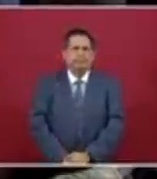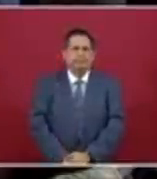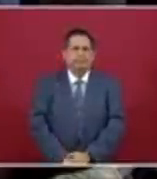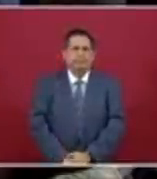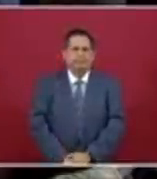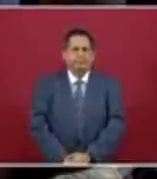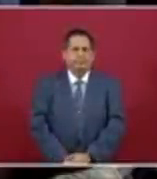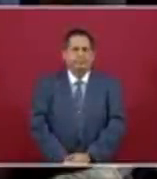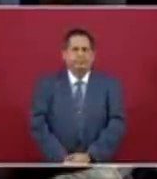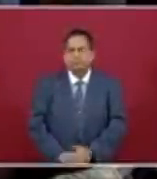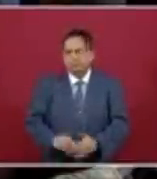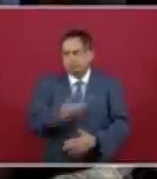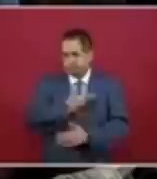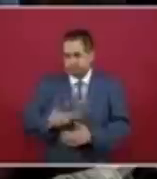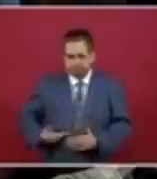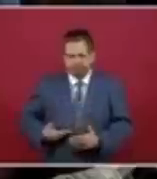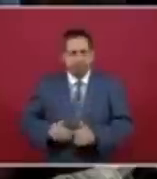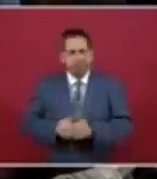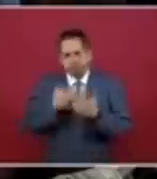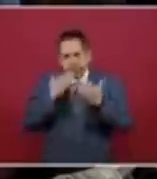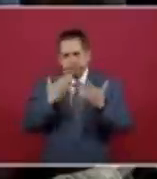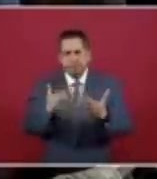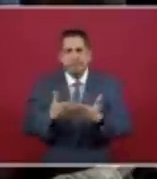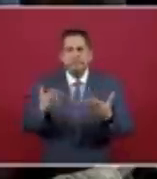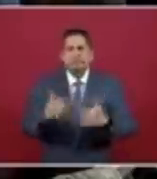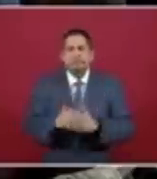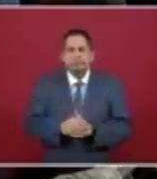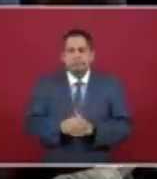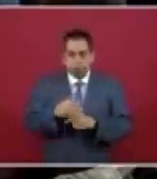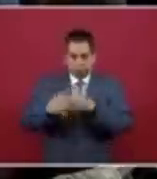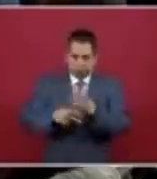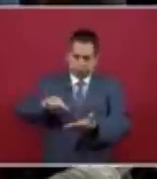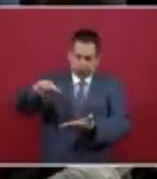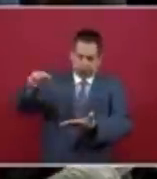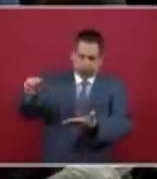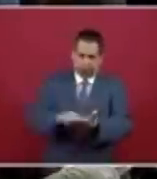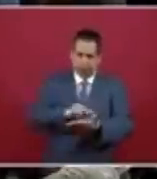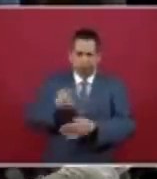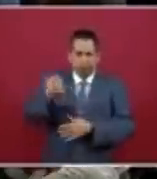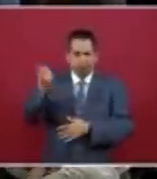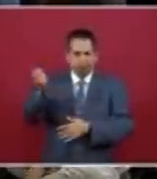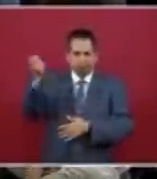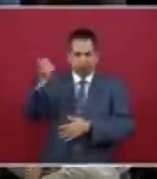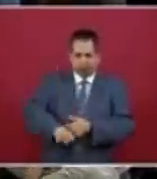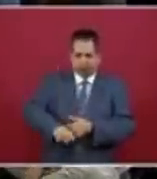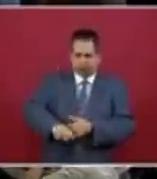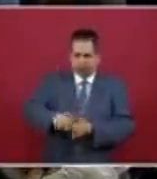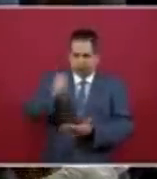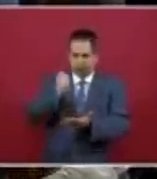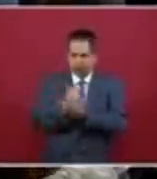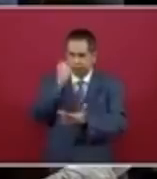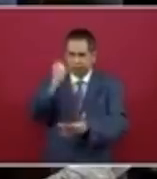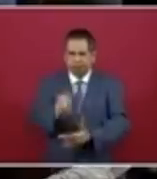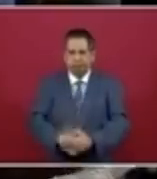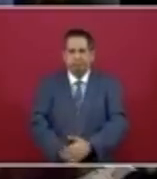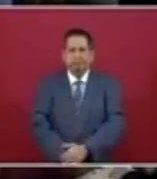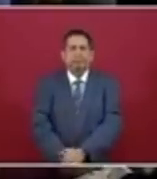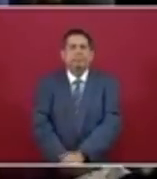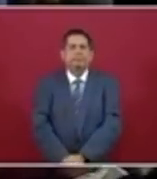Muy bien, pues ahora vamos a firmar el decreto.